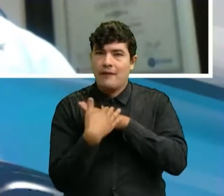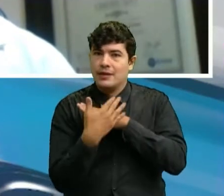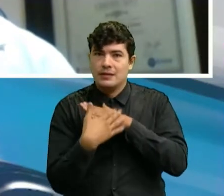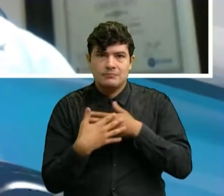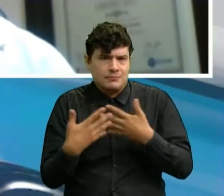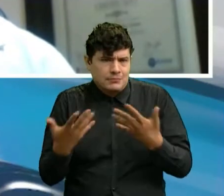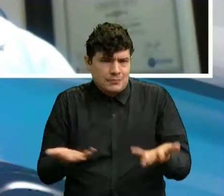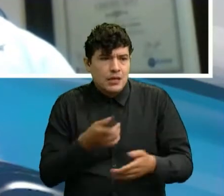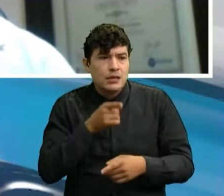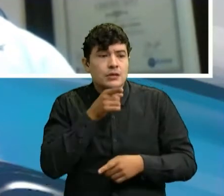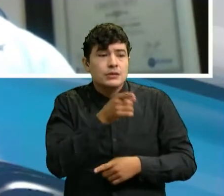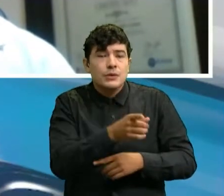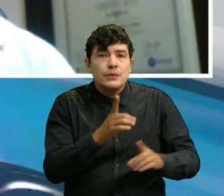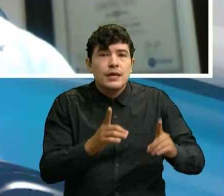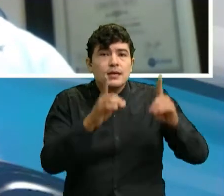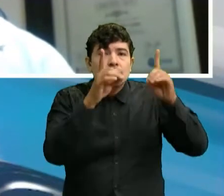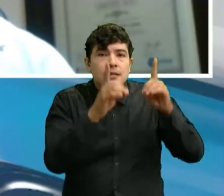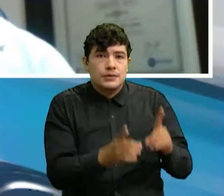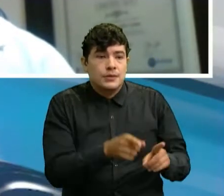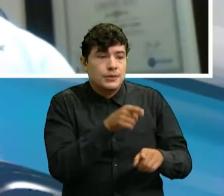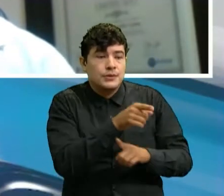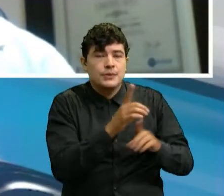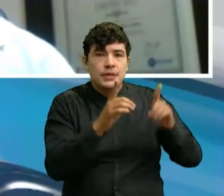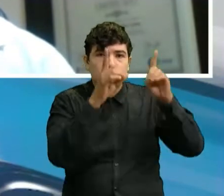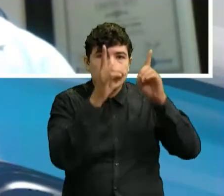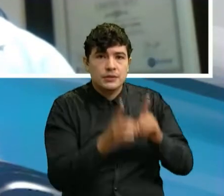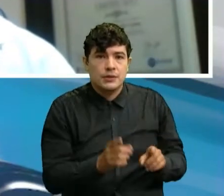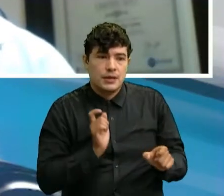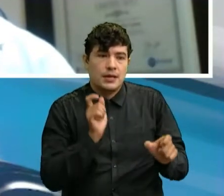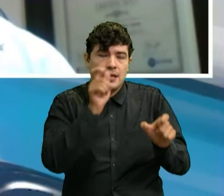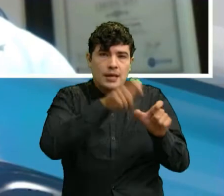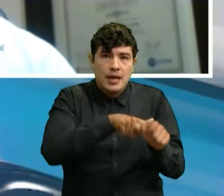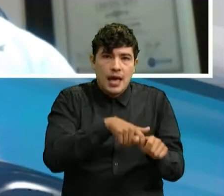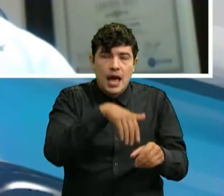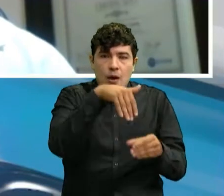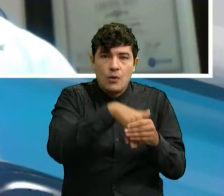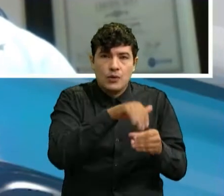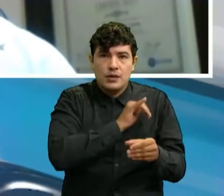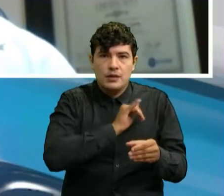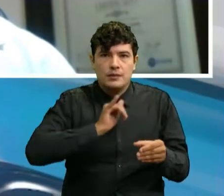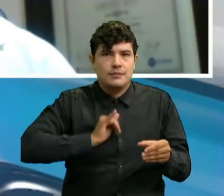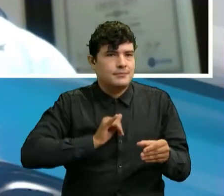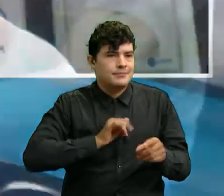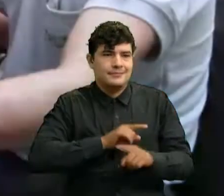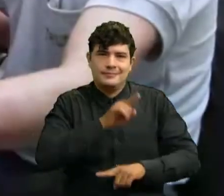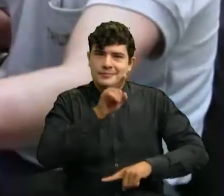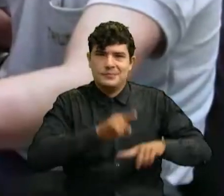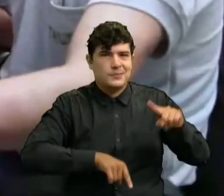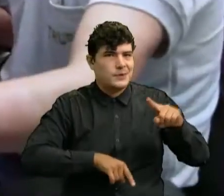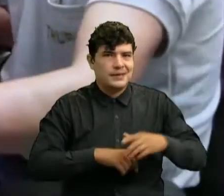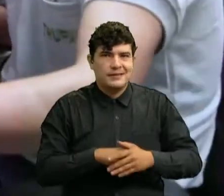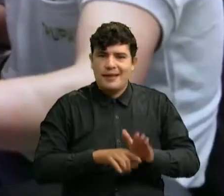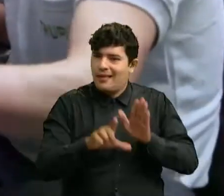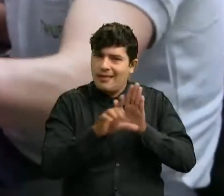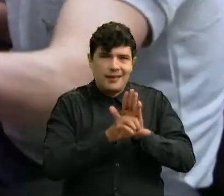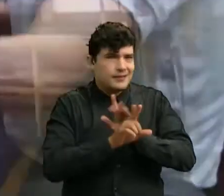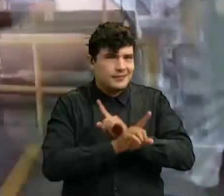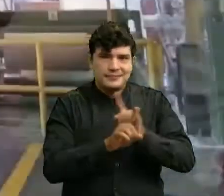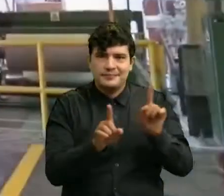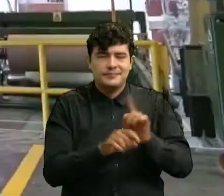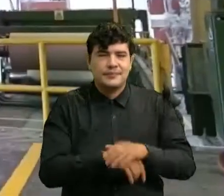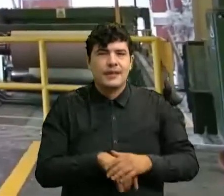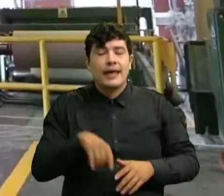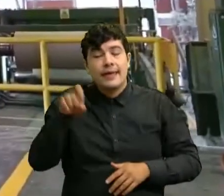Entonces, esa decisión de vincularse al RAIS, al régimen de ahorro individual con solidaridad, no produciría efectos. Pero hay